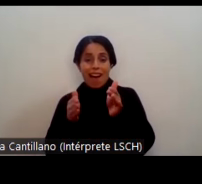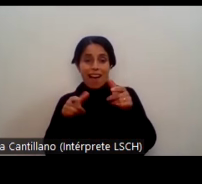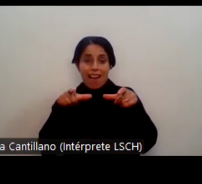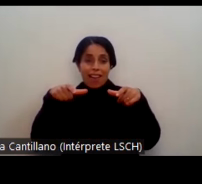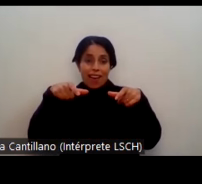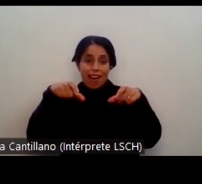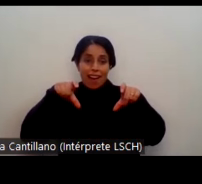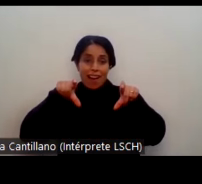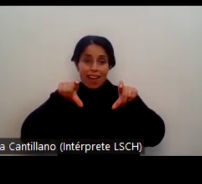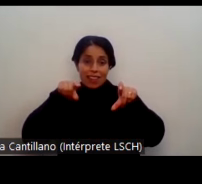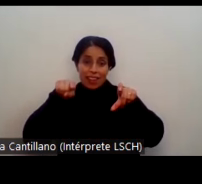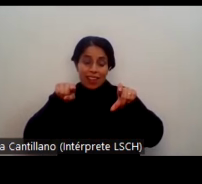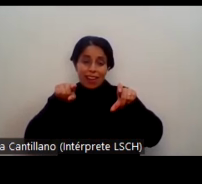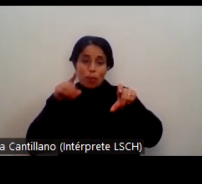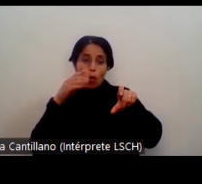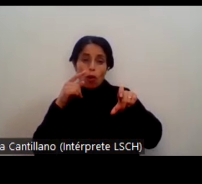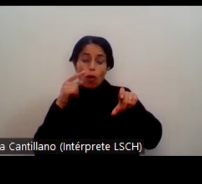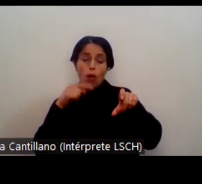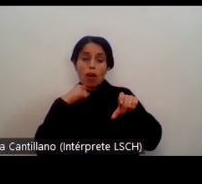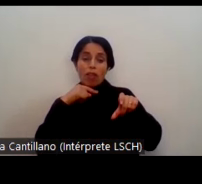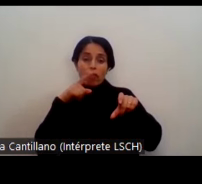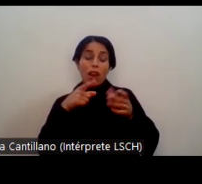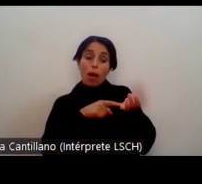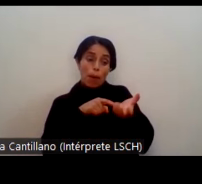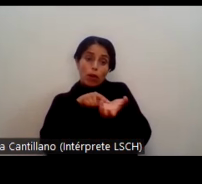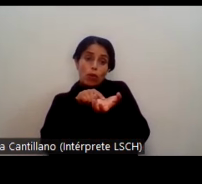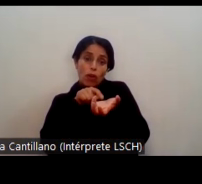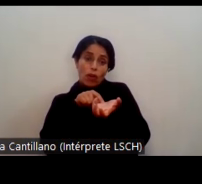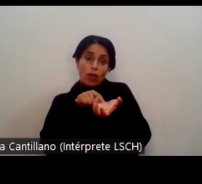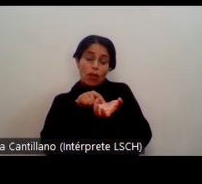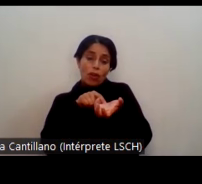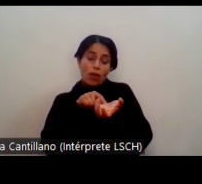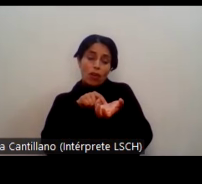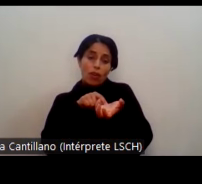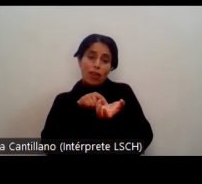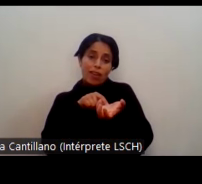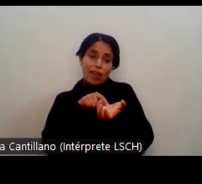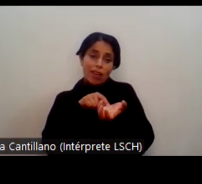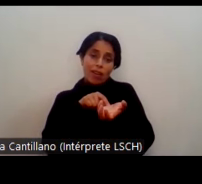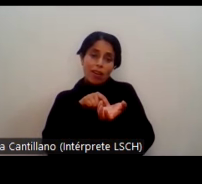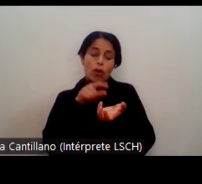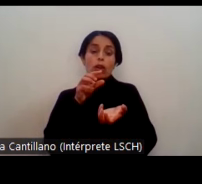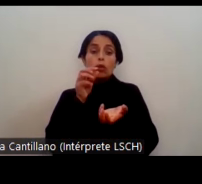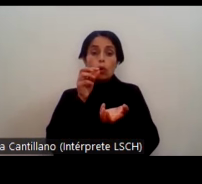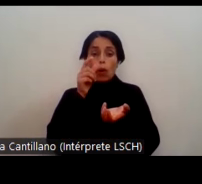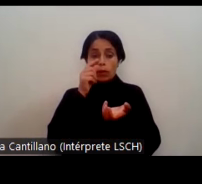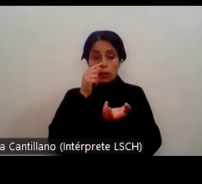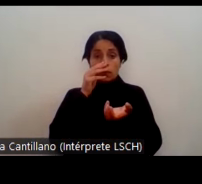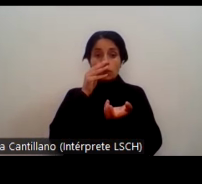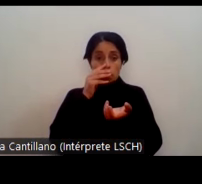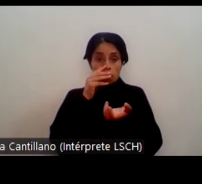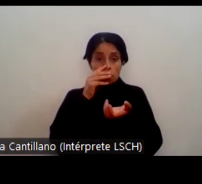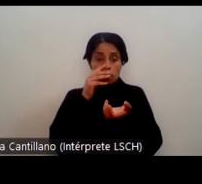tableta, se apoyaba sobre la mano la tableta y con el tubo se inhalaba. Este